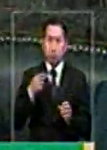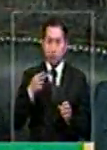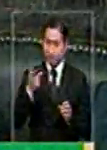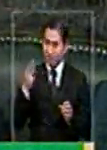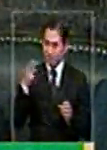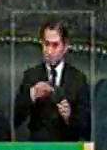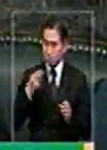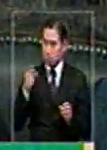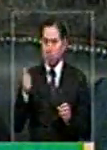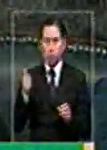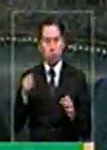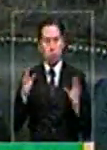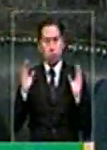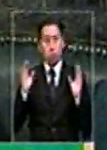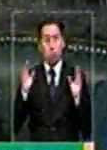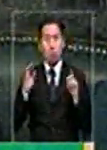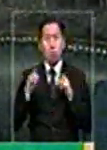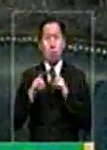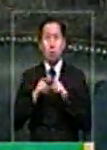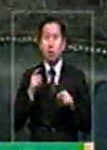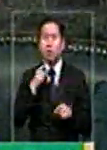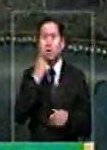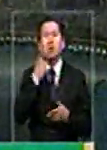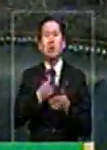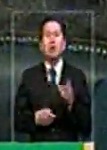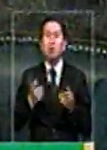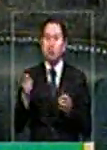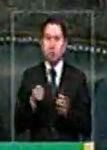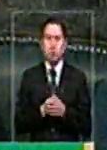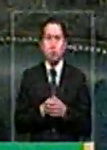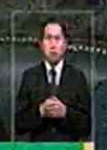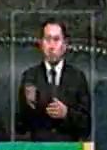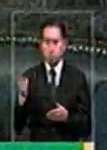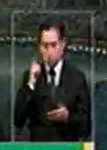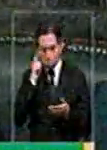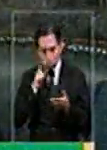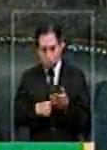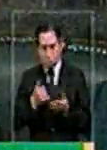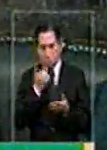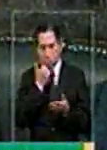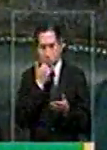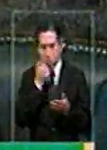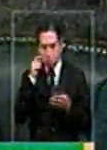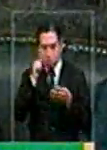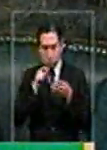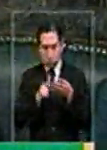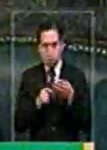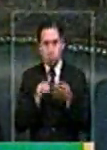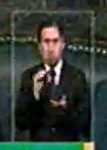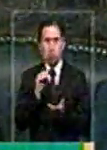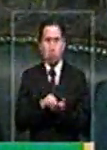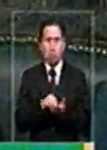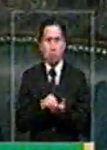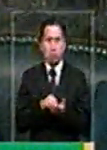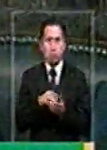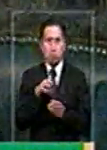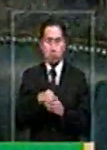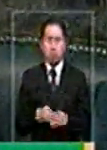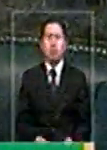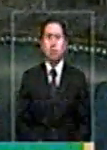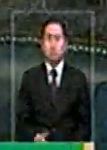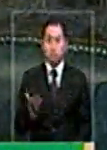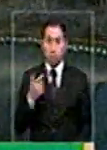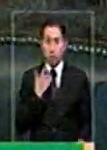participó, pero ¿qué dijo? Que tenía observaciones de fondo y de